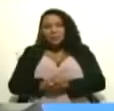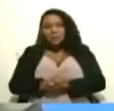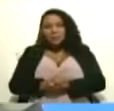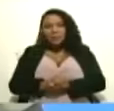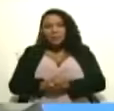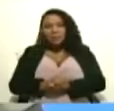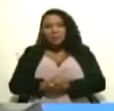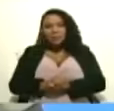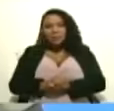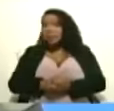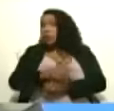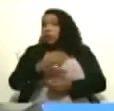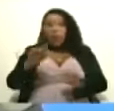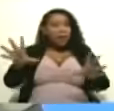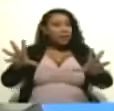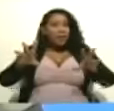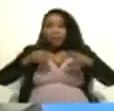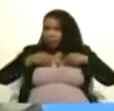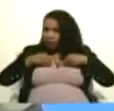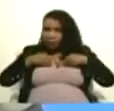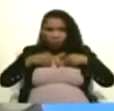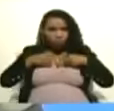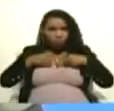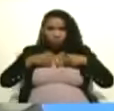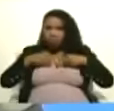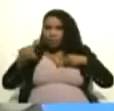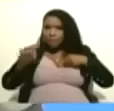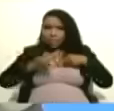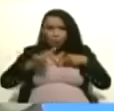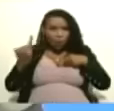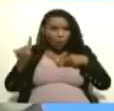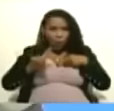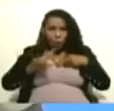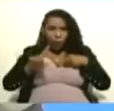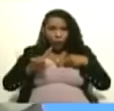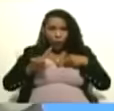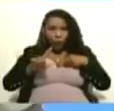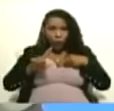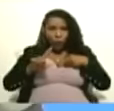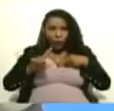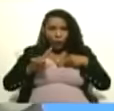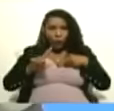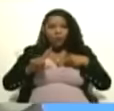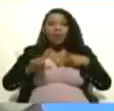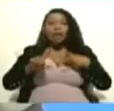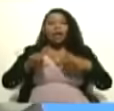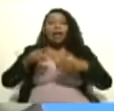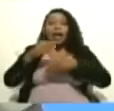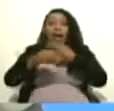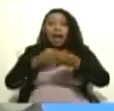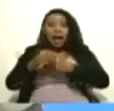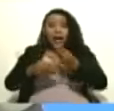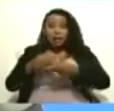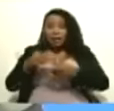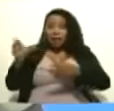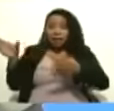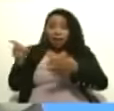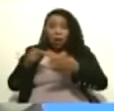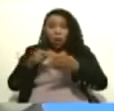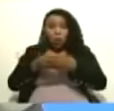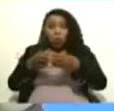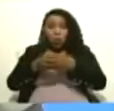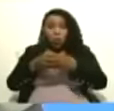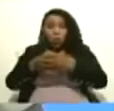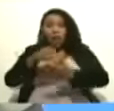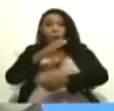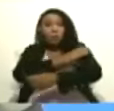No aceptamos ni aceptaremos y es la posición histórica de Venezuela oyeron Sembradores de ceniza de la casta